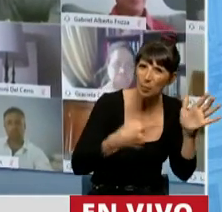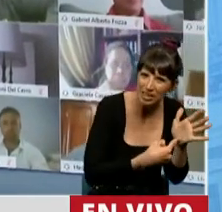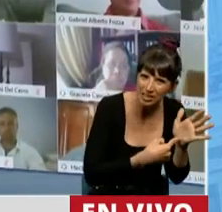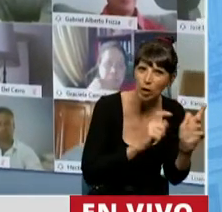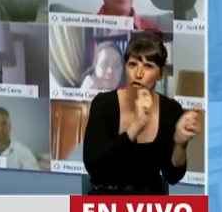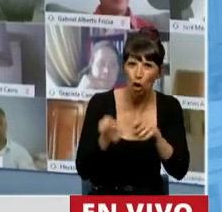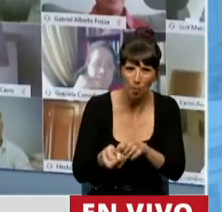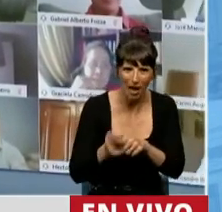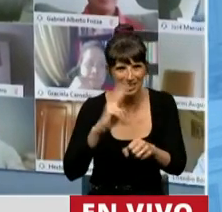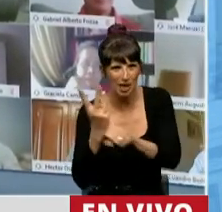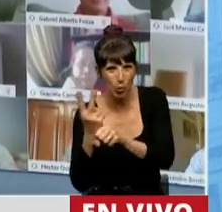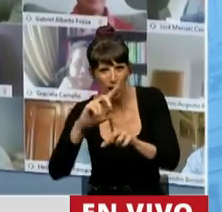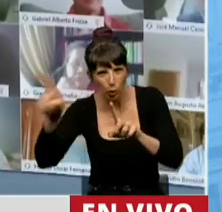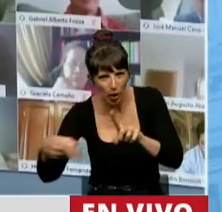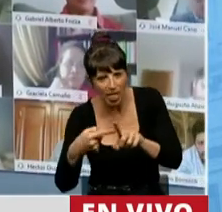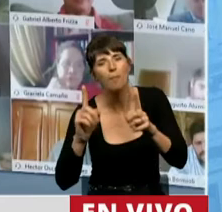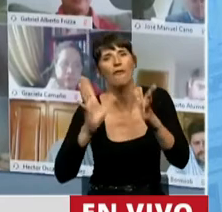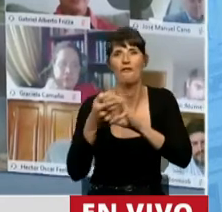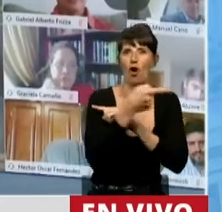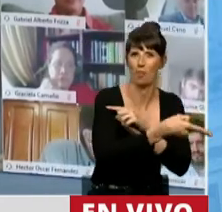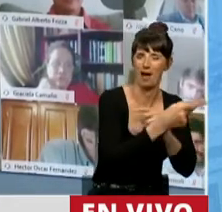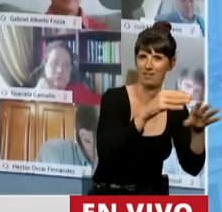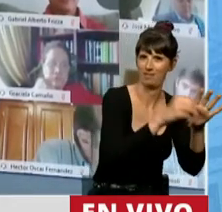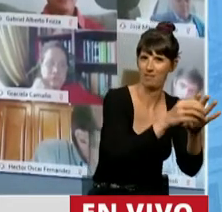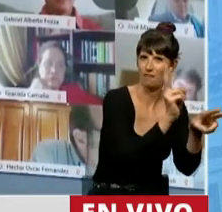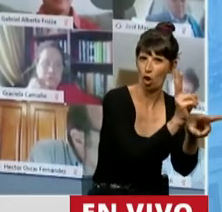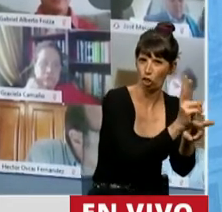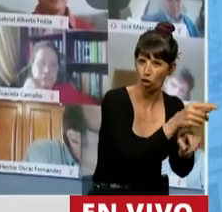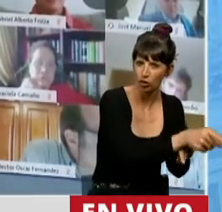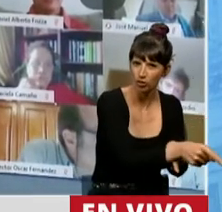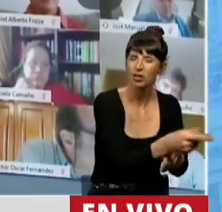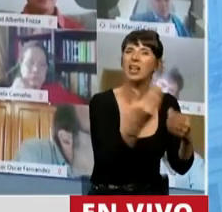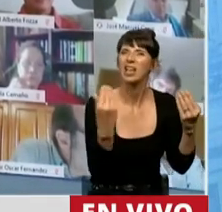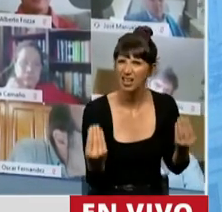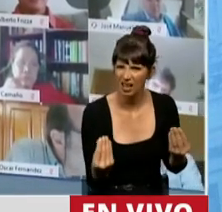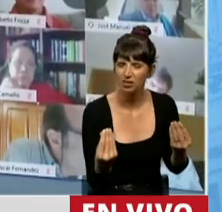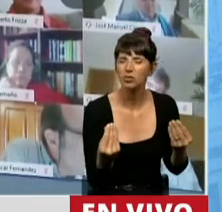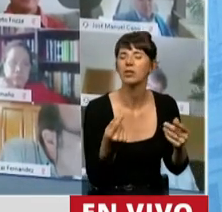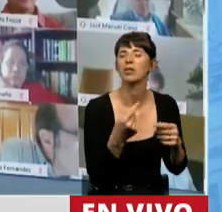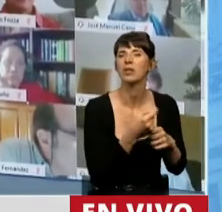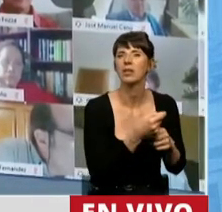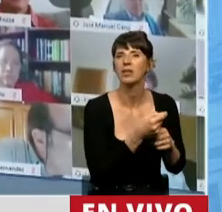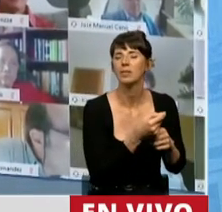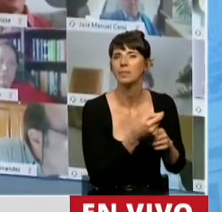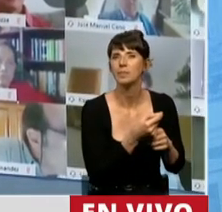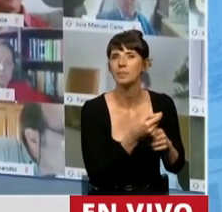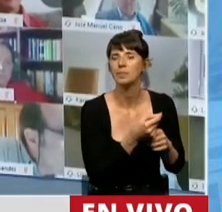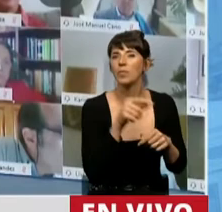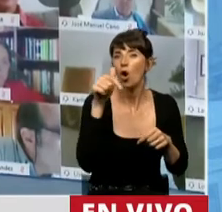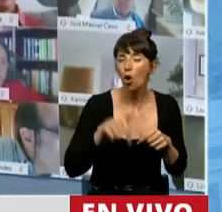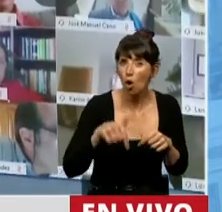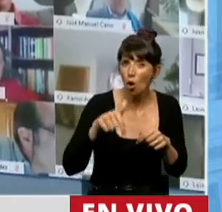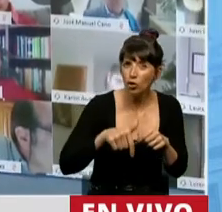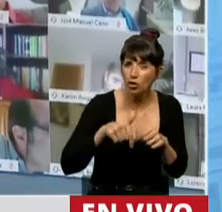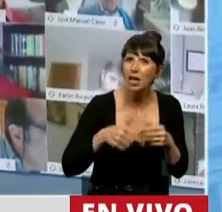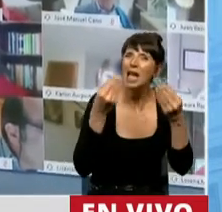estamos defendiendo sería algo así como la reparación de la reparación, ¿no? Hoy estamos empezando